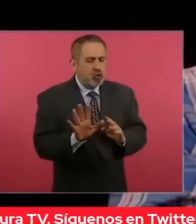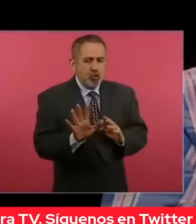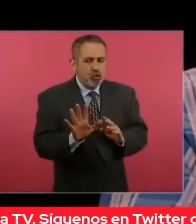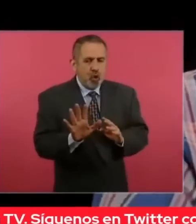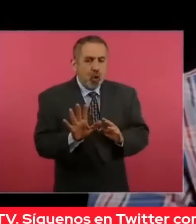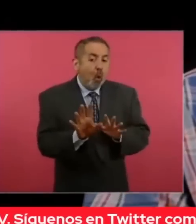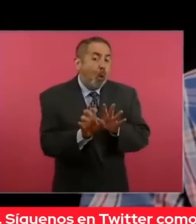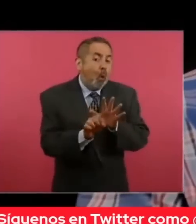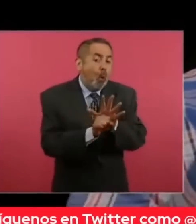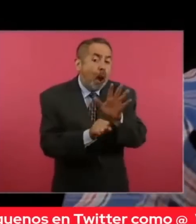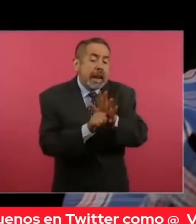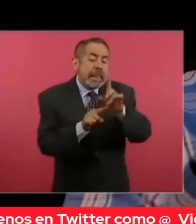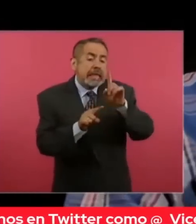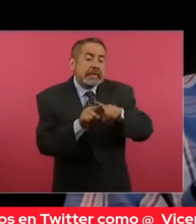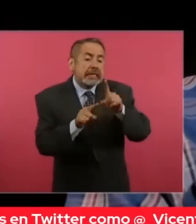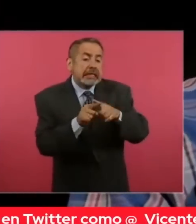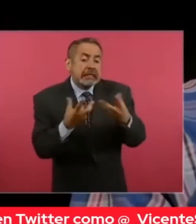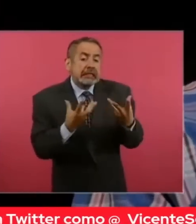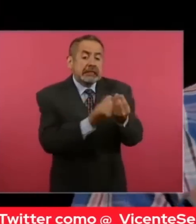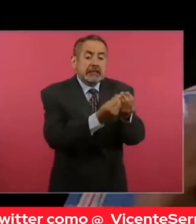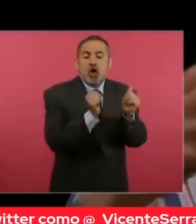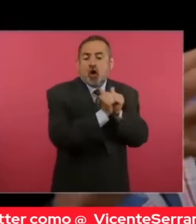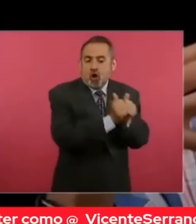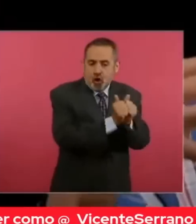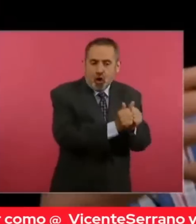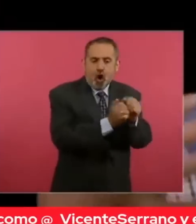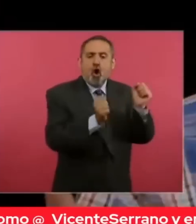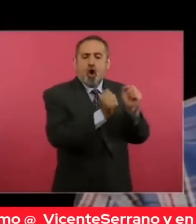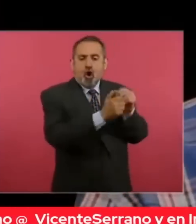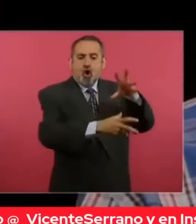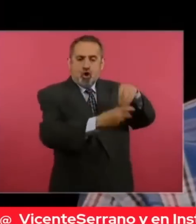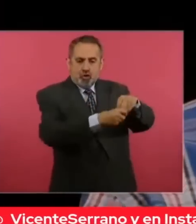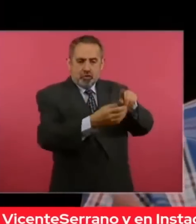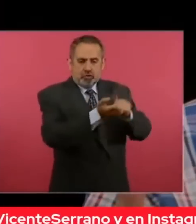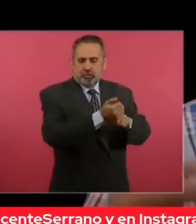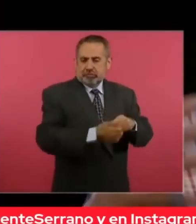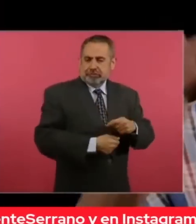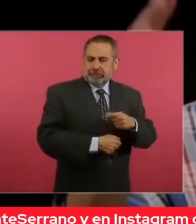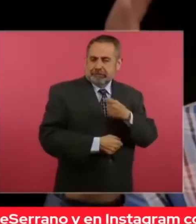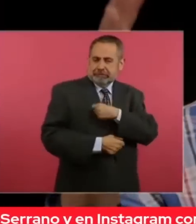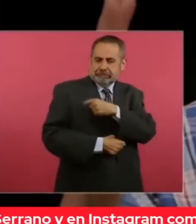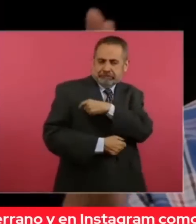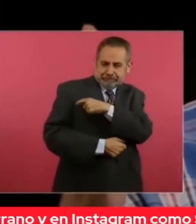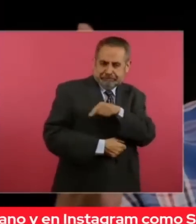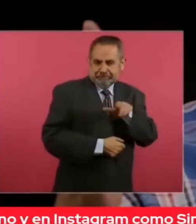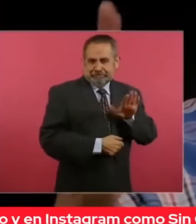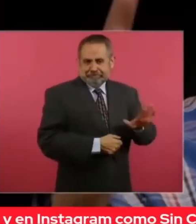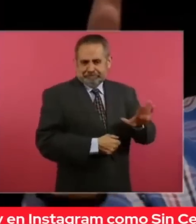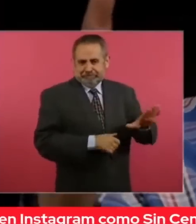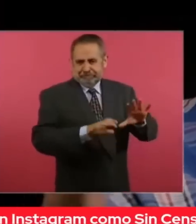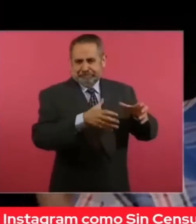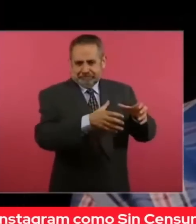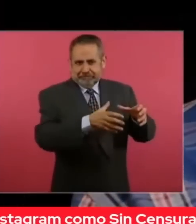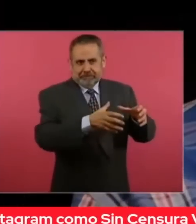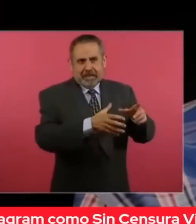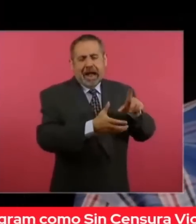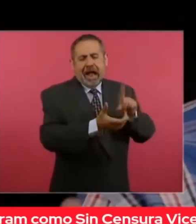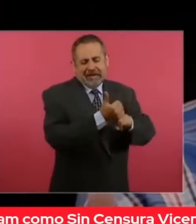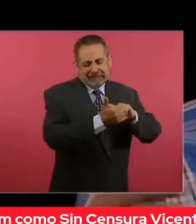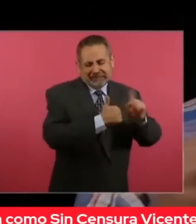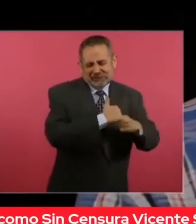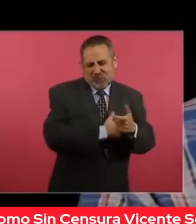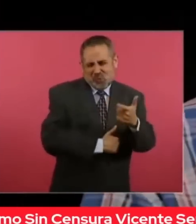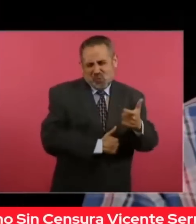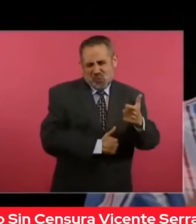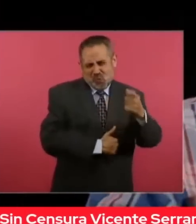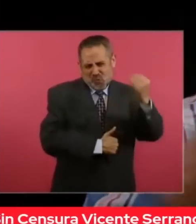cuáles andan del lado del que está ahí con las montón de medallas y montón probablemente de dinero, porque